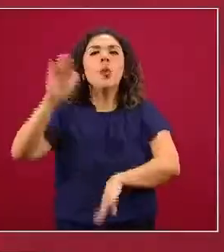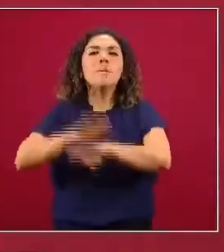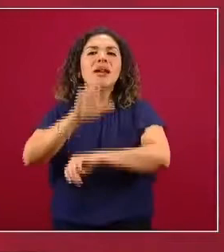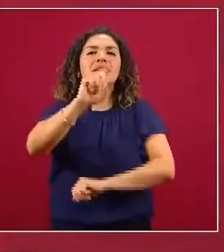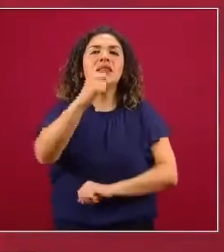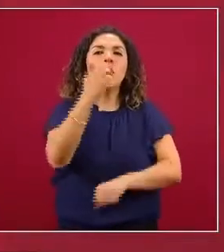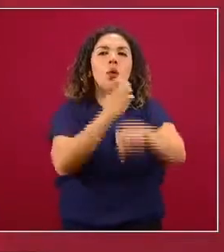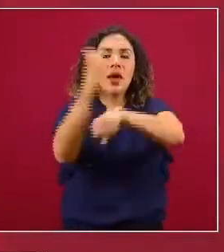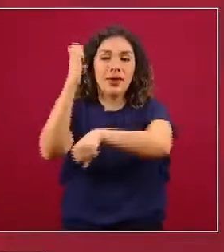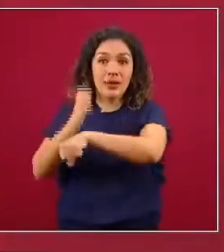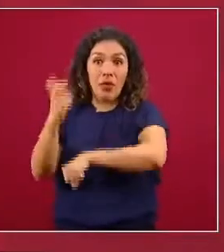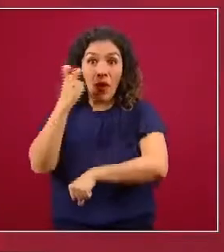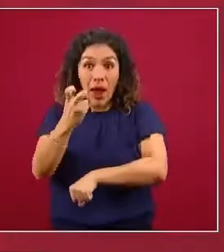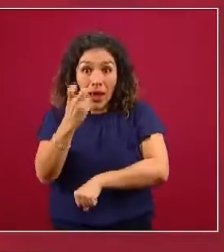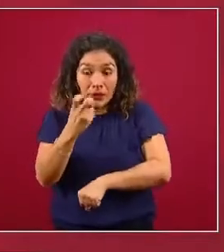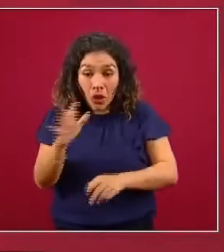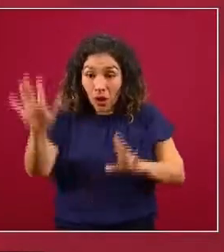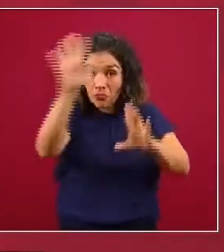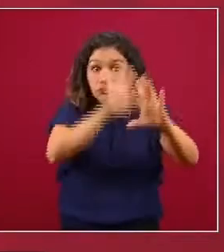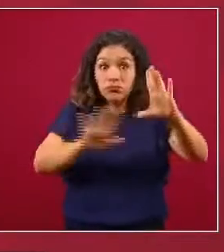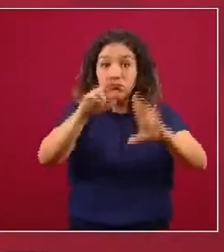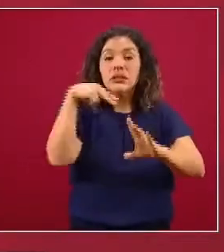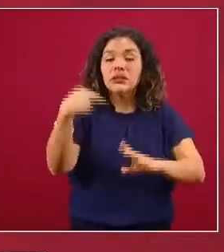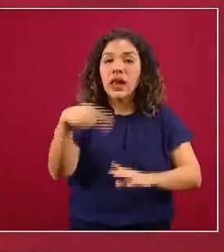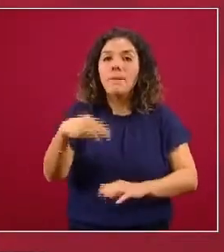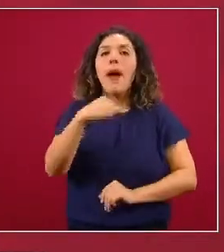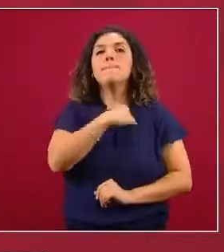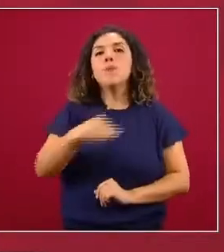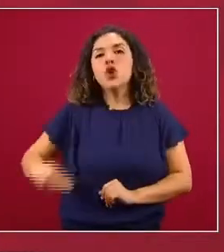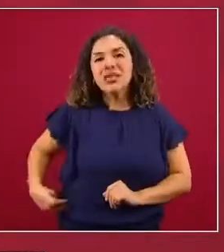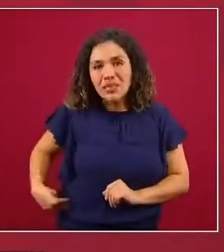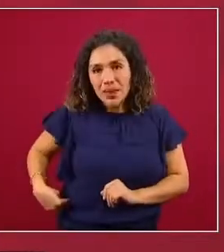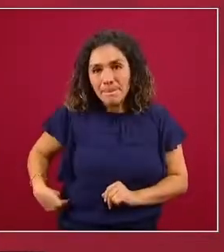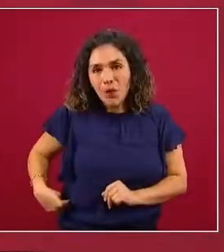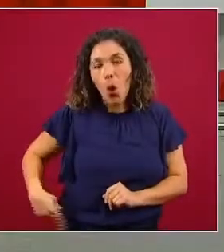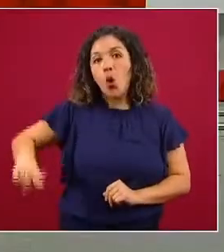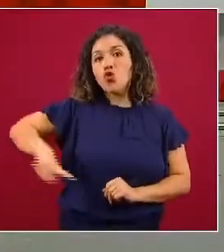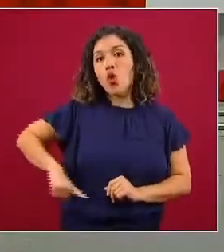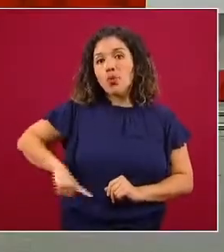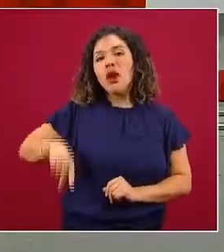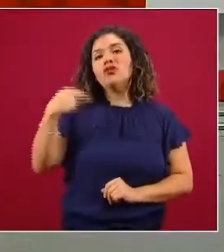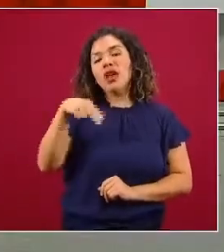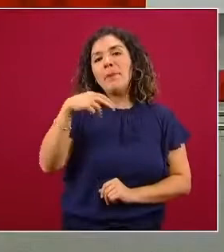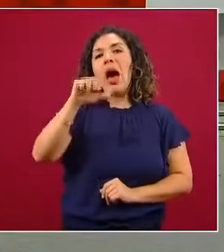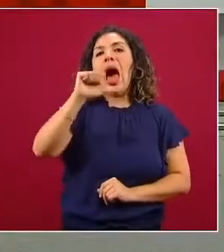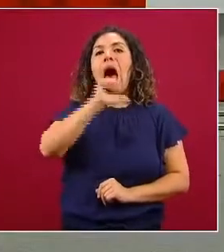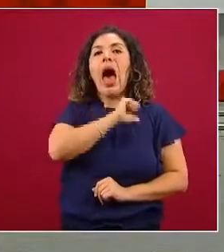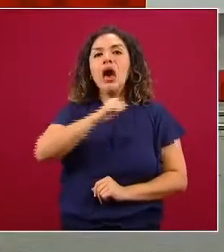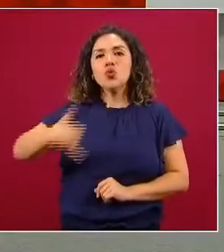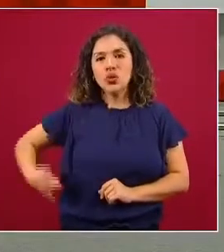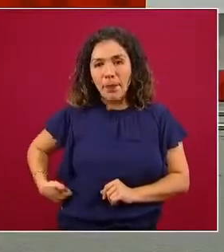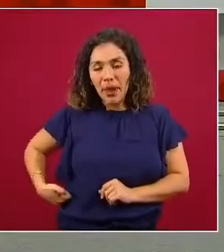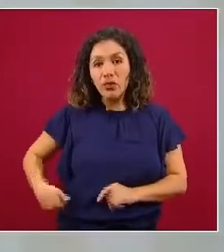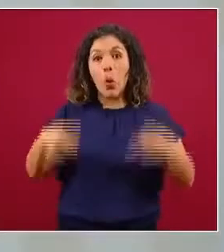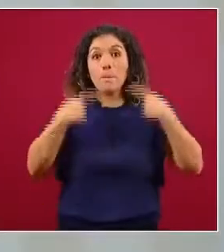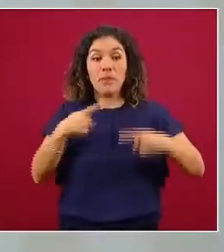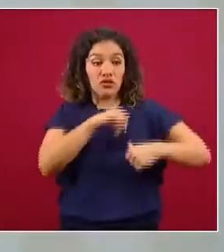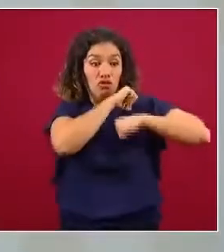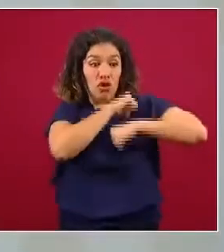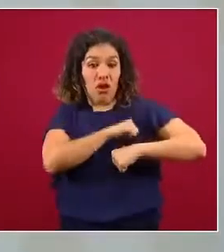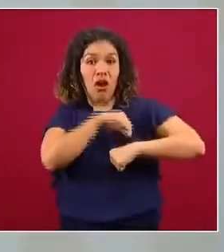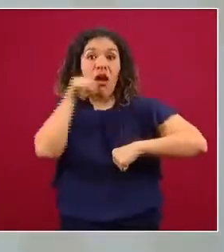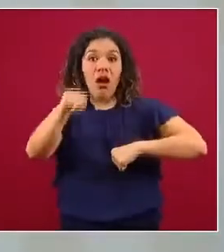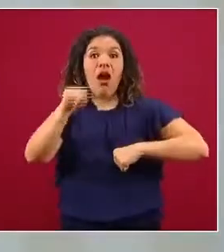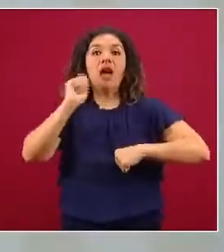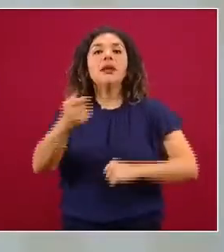tres elementos que mencioné en los estados son los municipios, su gobierno son los ayuntamientos y la persona titular